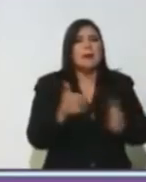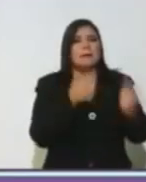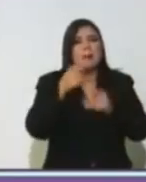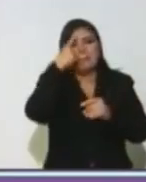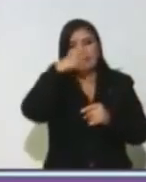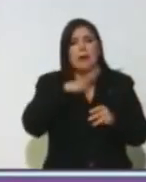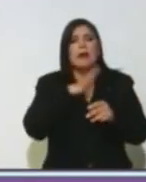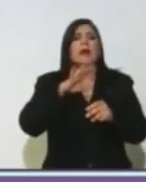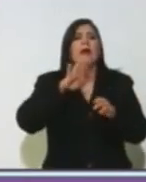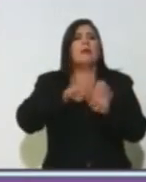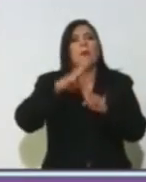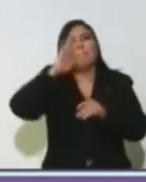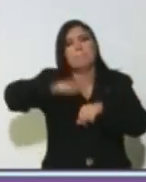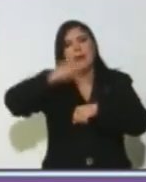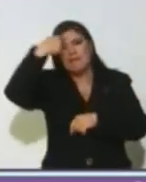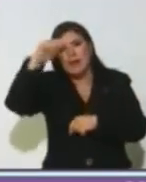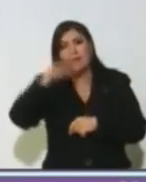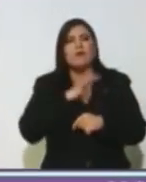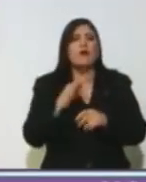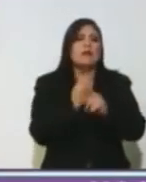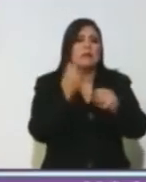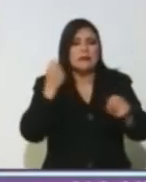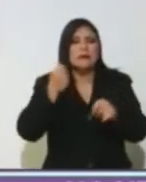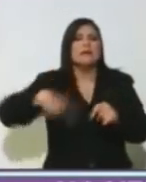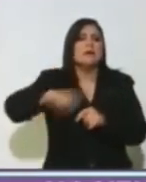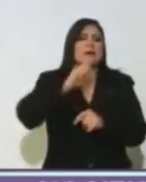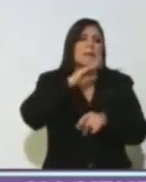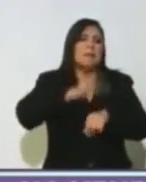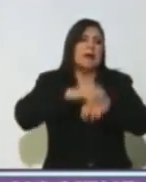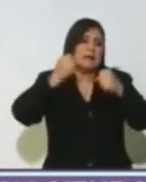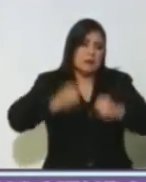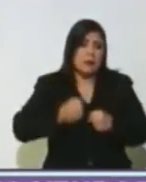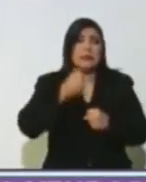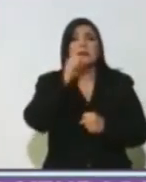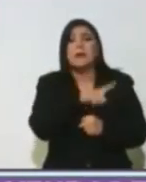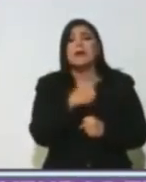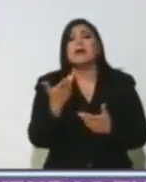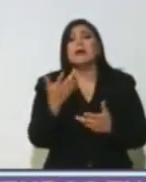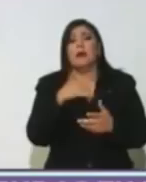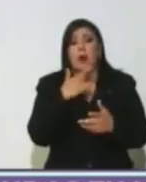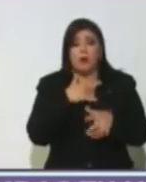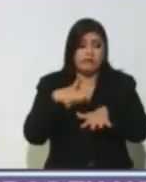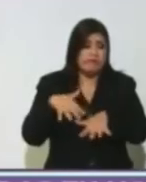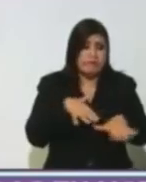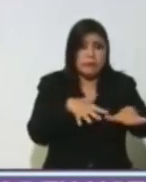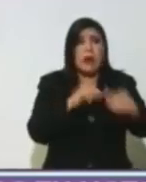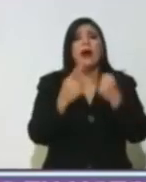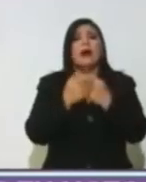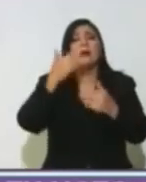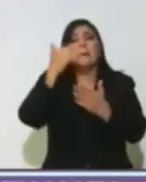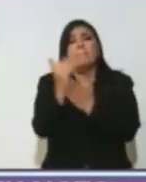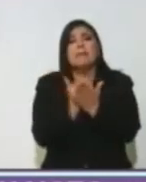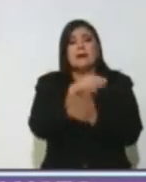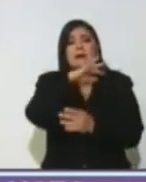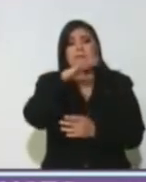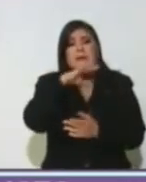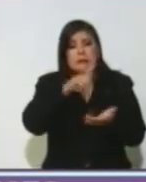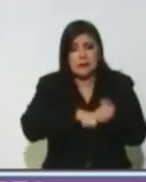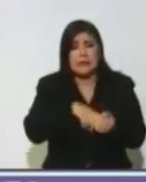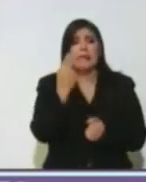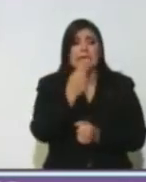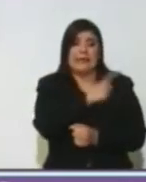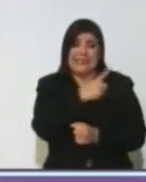público y con esto hacerlo mucho más seguro sino también las vialidades y con esto poder reducir los índices de contaminación un